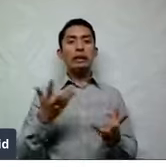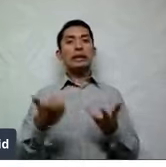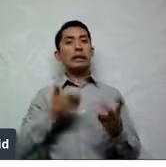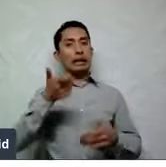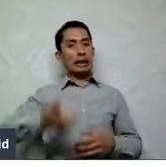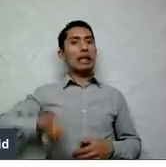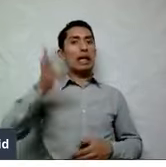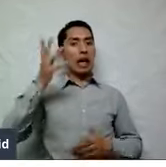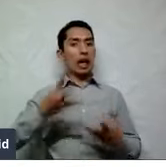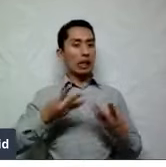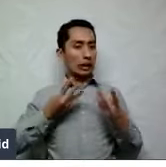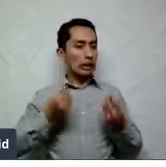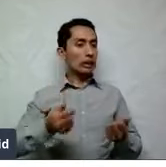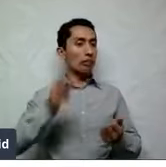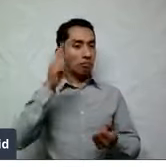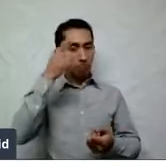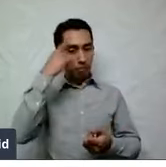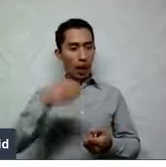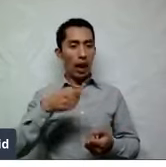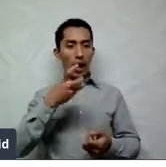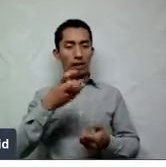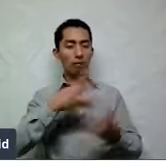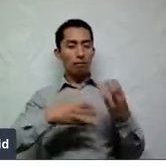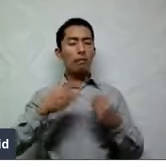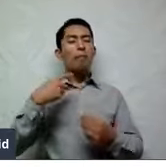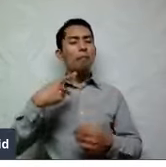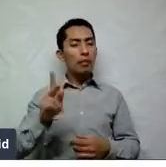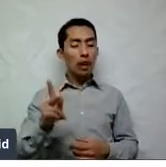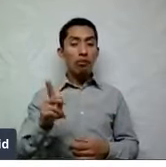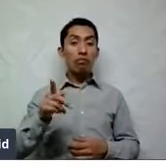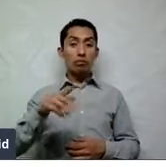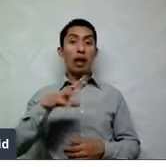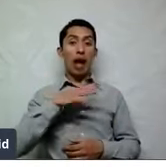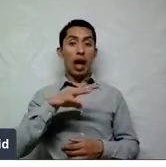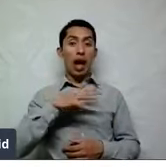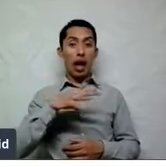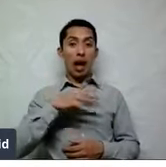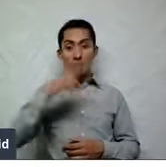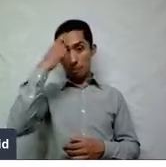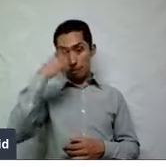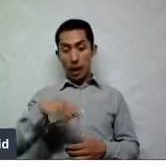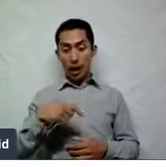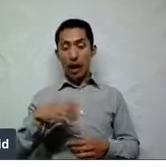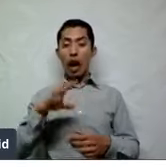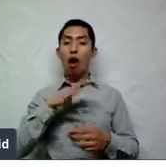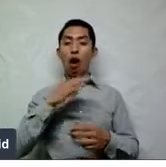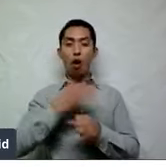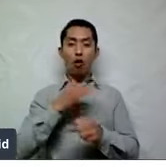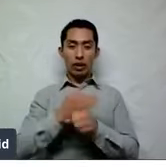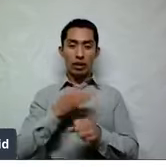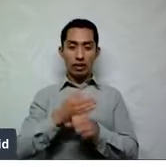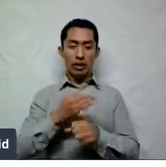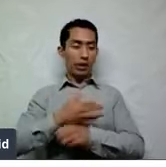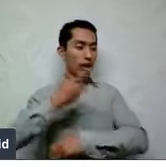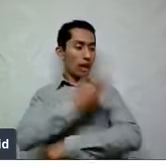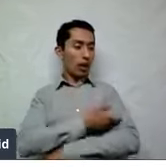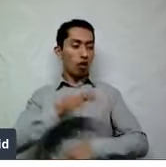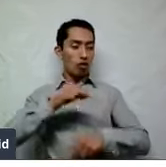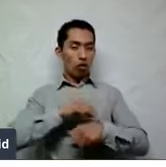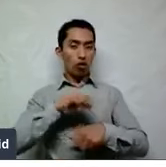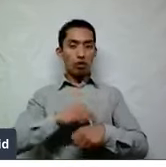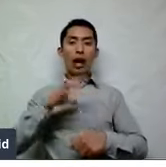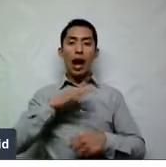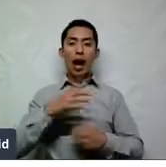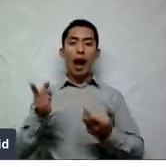dinero. Sin embargo, si nosotros tenemos acceso para la triple, que es la que está poniendo en este momento el sector salud,